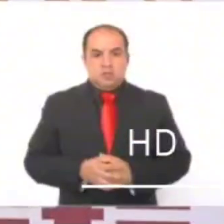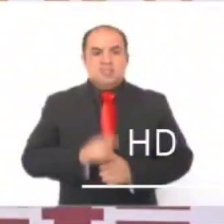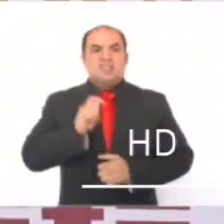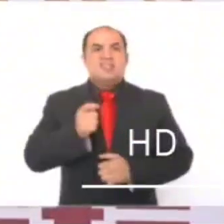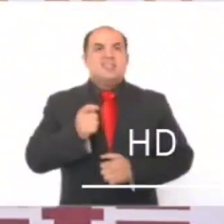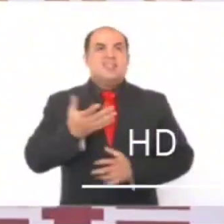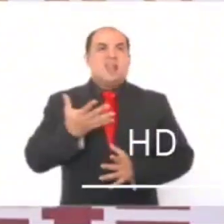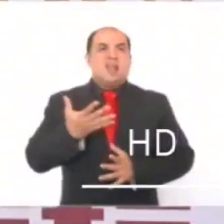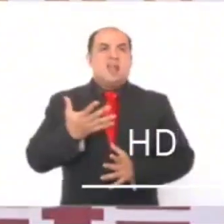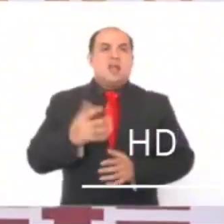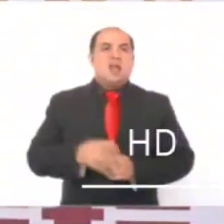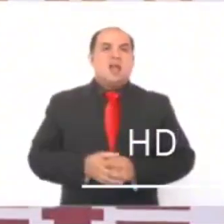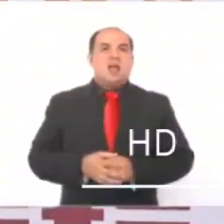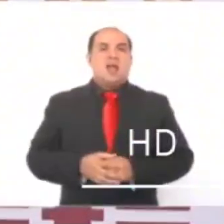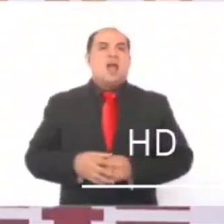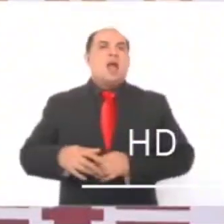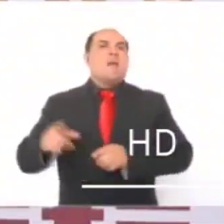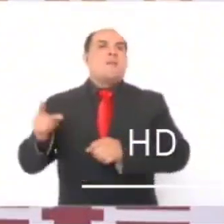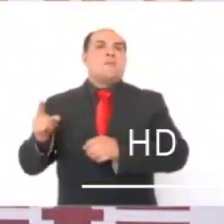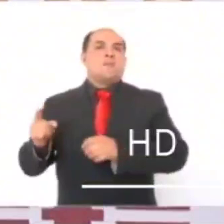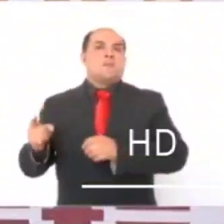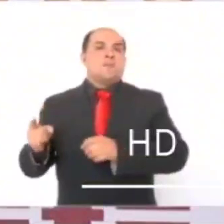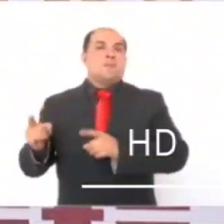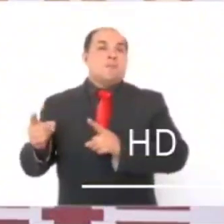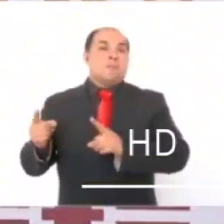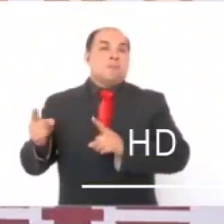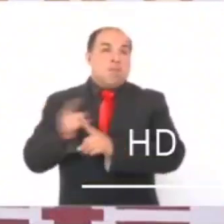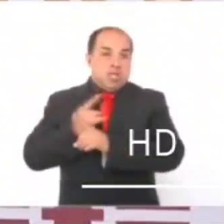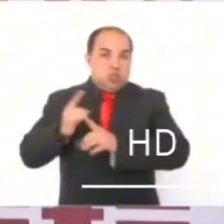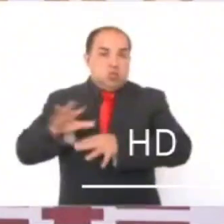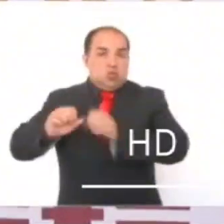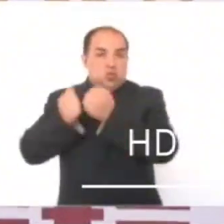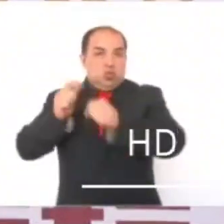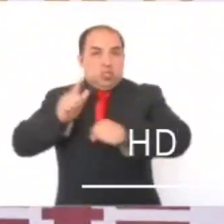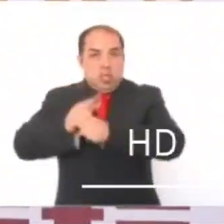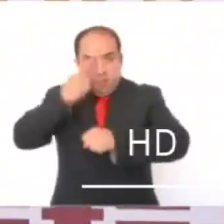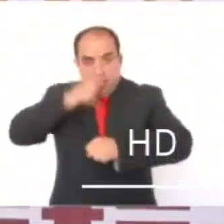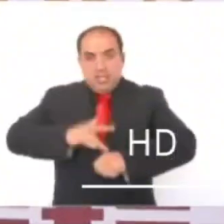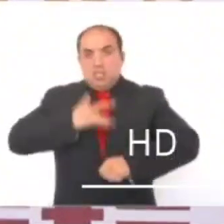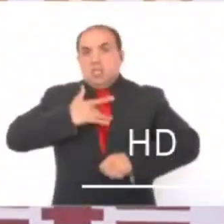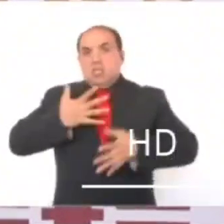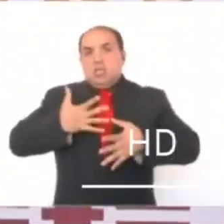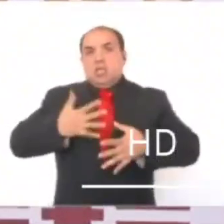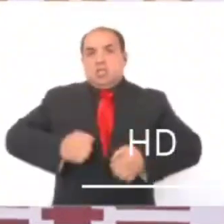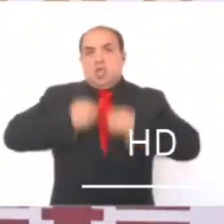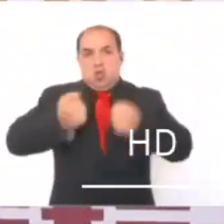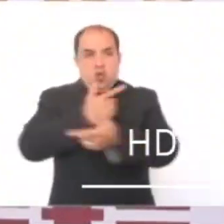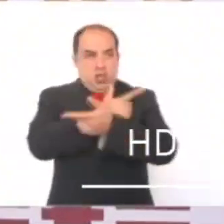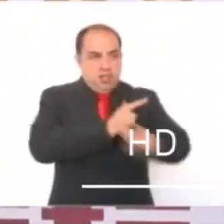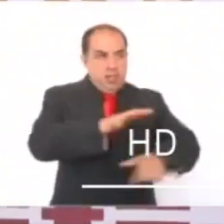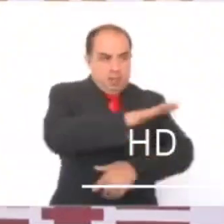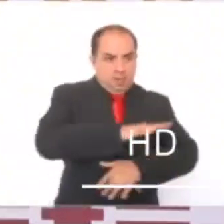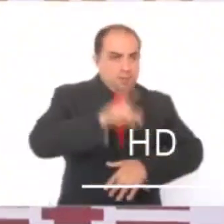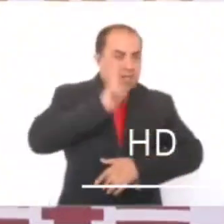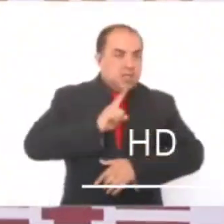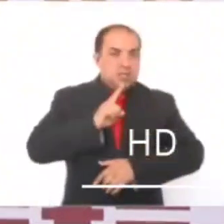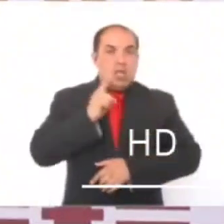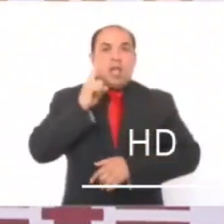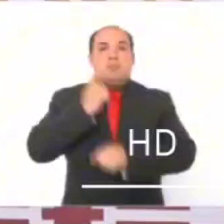pero social para sentirnos seguras y ser libres. Desde aquel 9 de septiembre